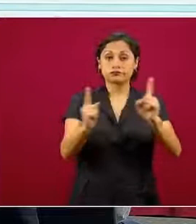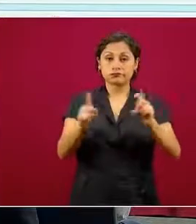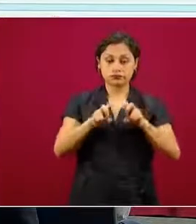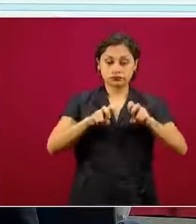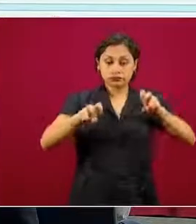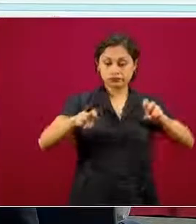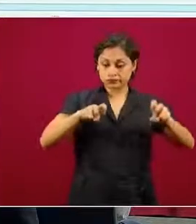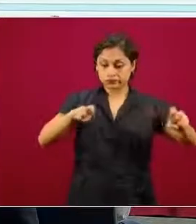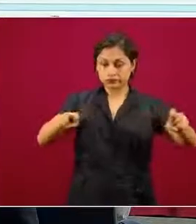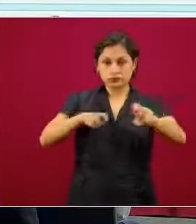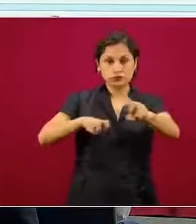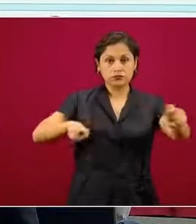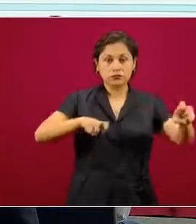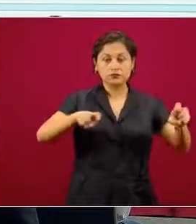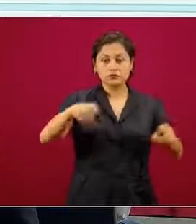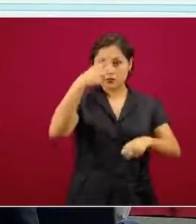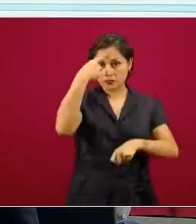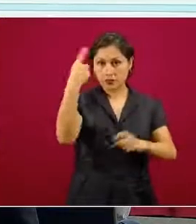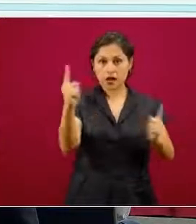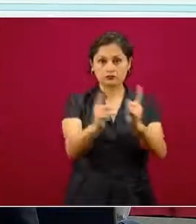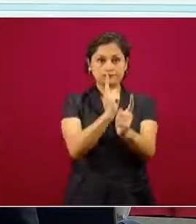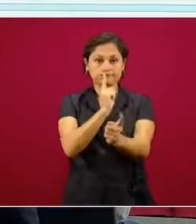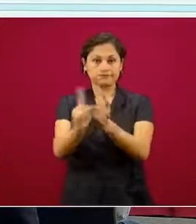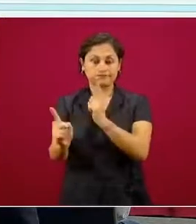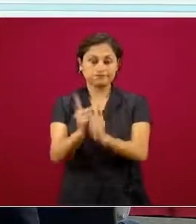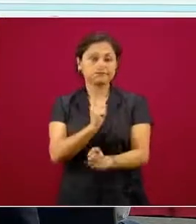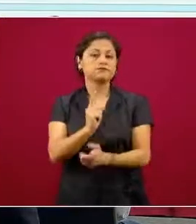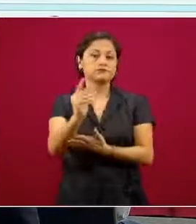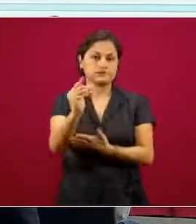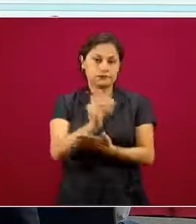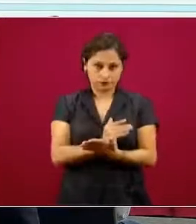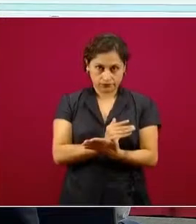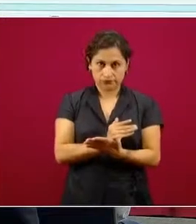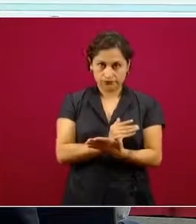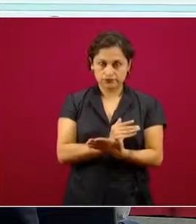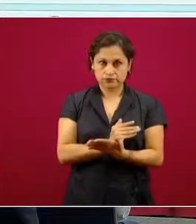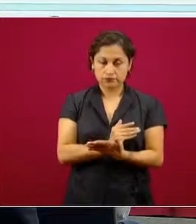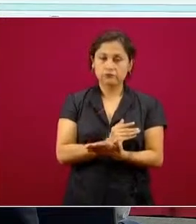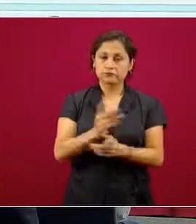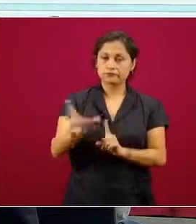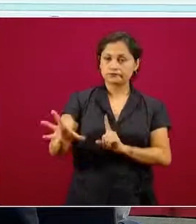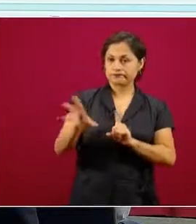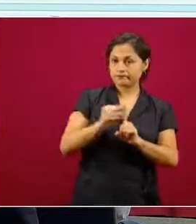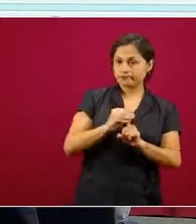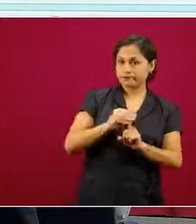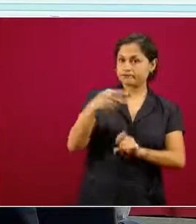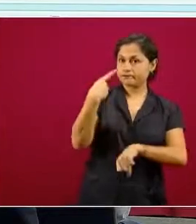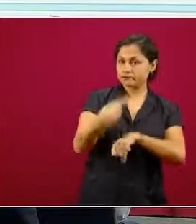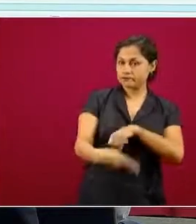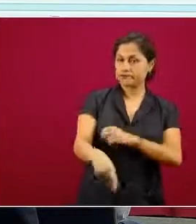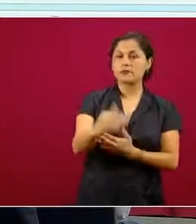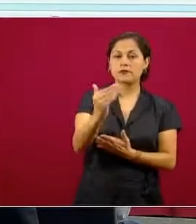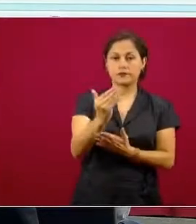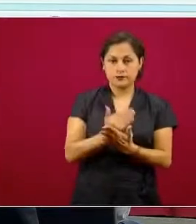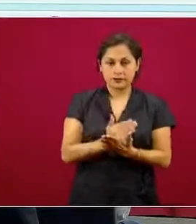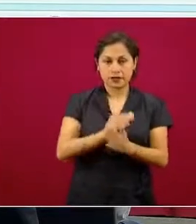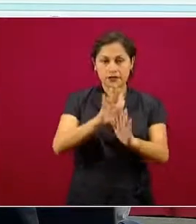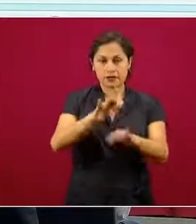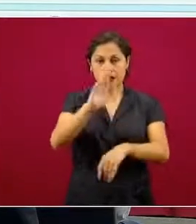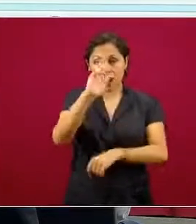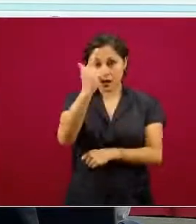completamente y por lo tanto la interacción o la posibilidad de un contagio sea mucho menor, recordando siempre que la